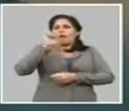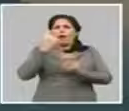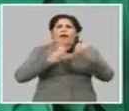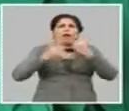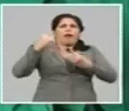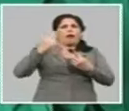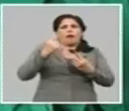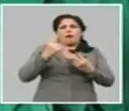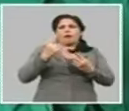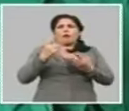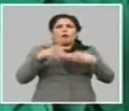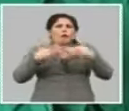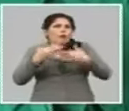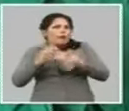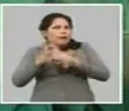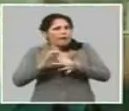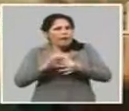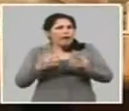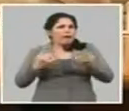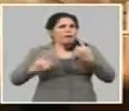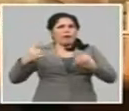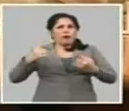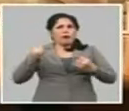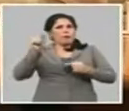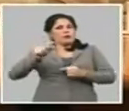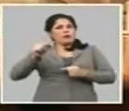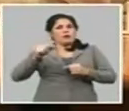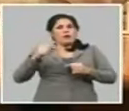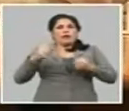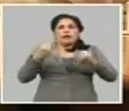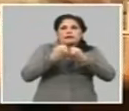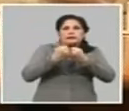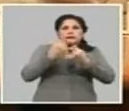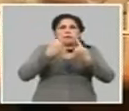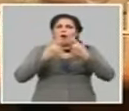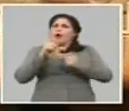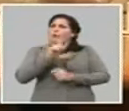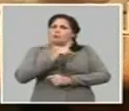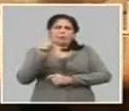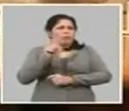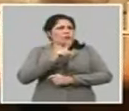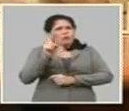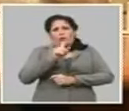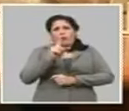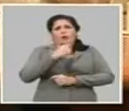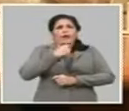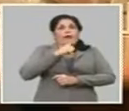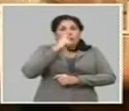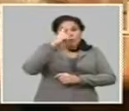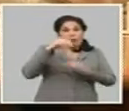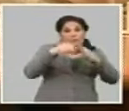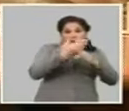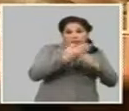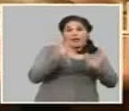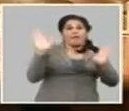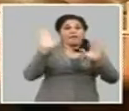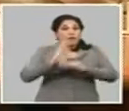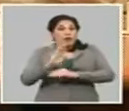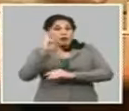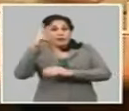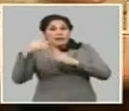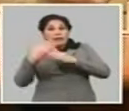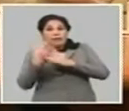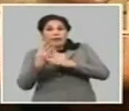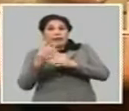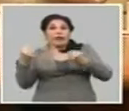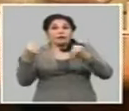entrecruzamiento si se puede decir entre las personas porque si se cruzan los que vinieron en el primer día con los que vinieron en el tercero